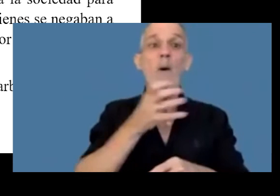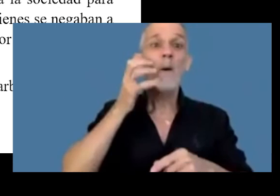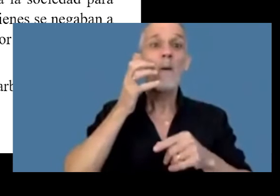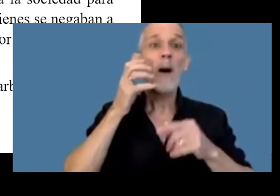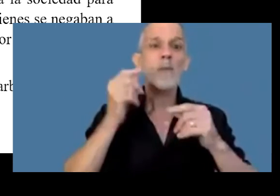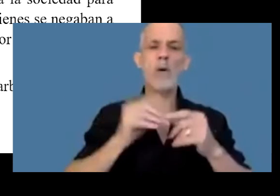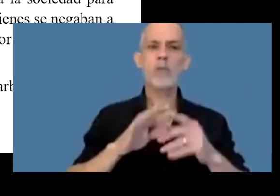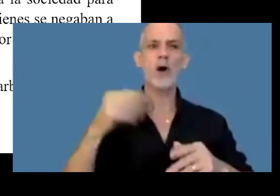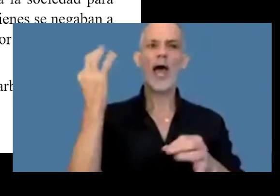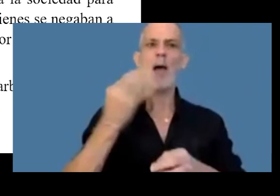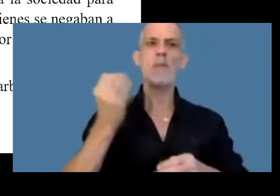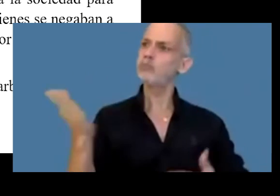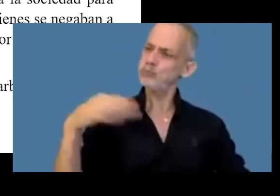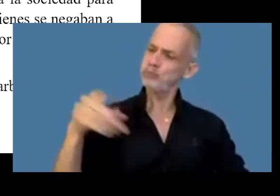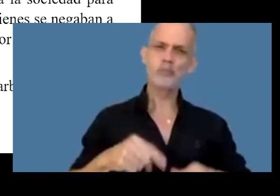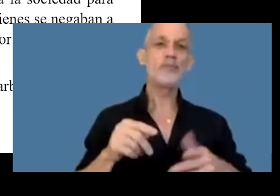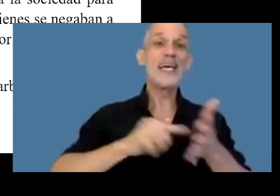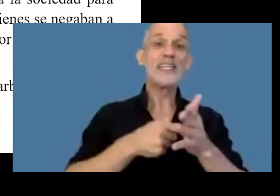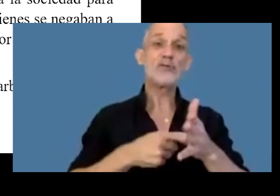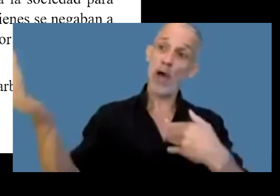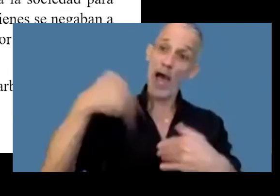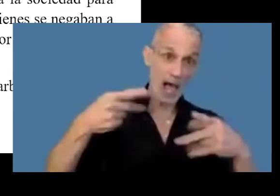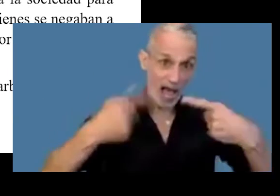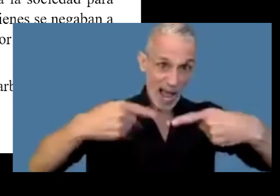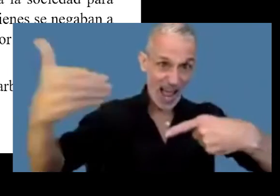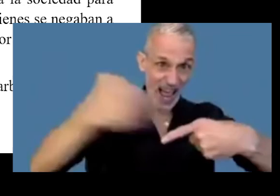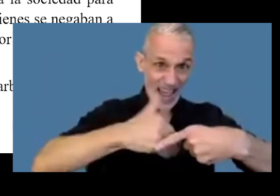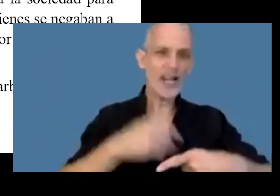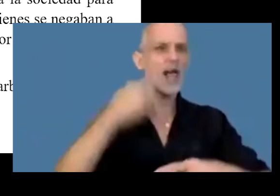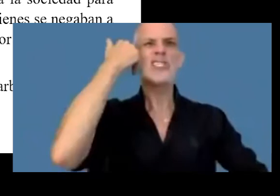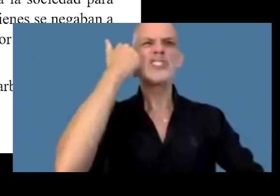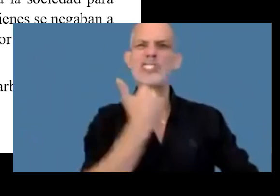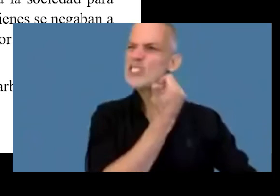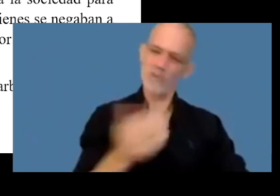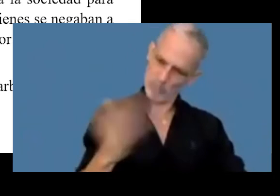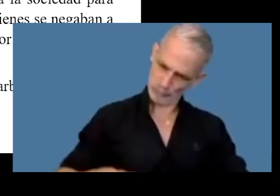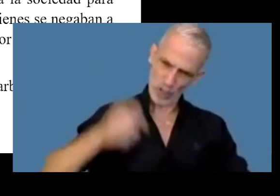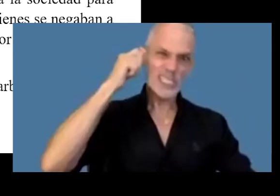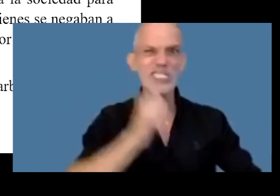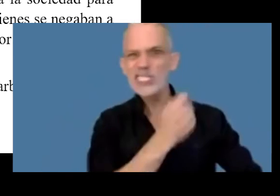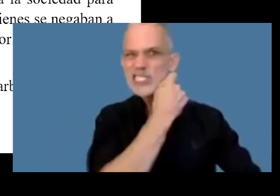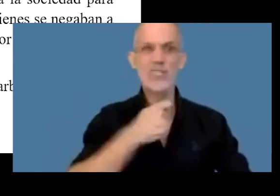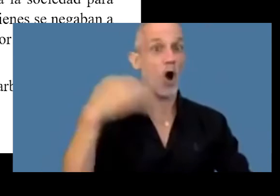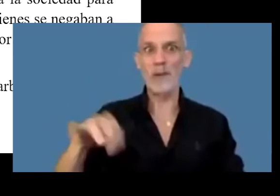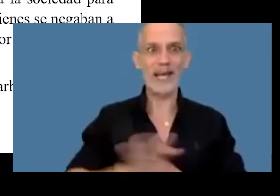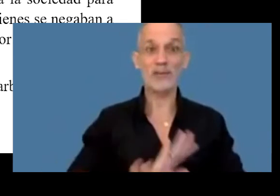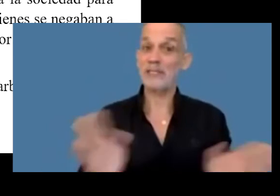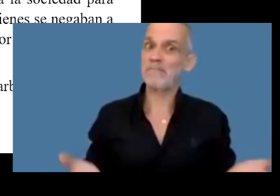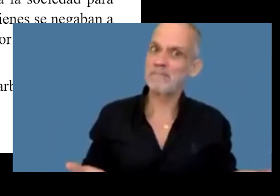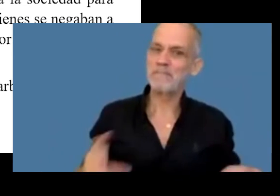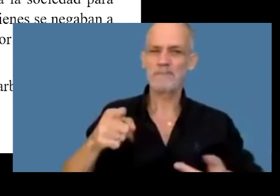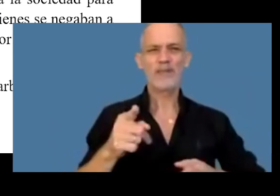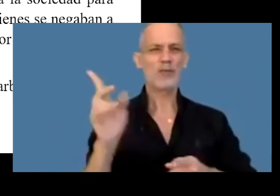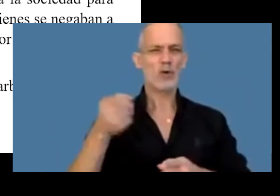aquel que entrara a la ciudad. La medida levantó hoy algunas cuestiones entre los